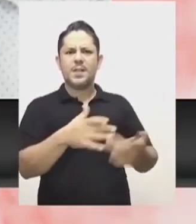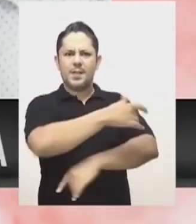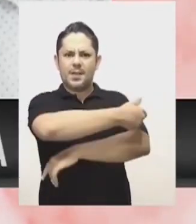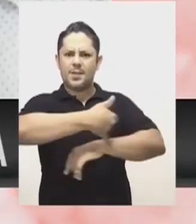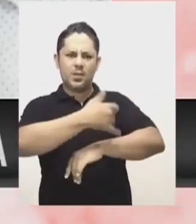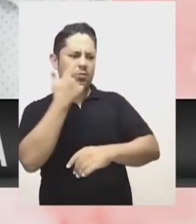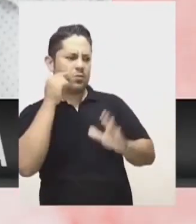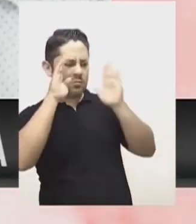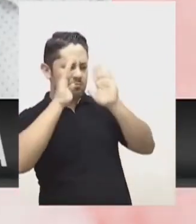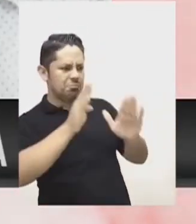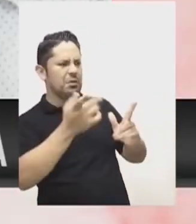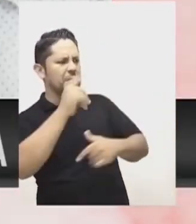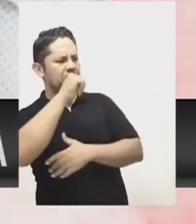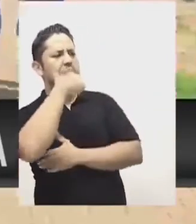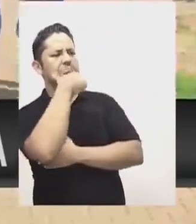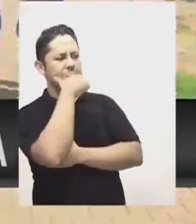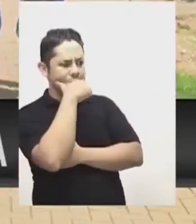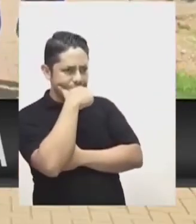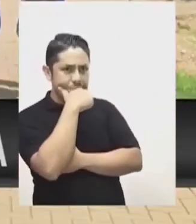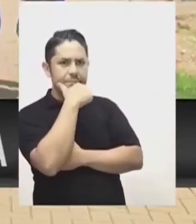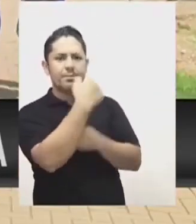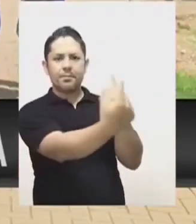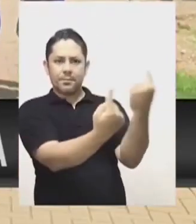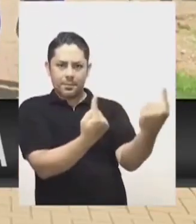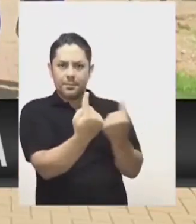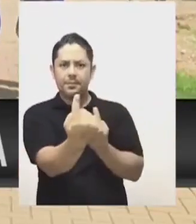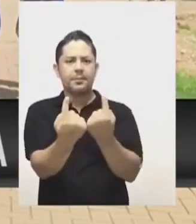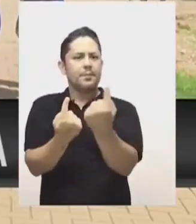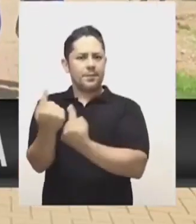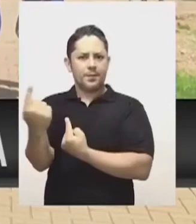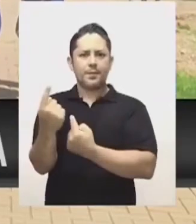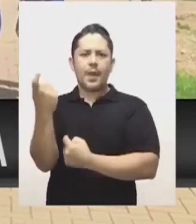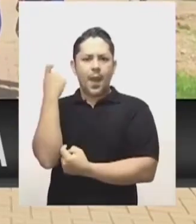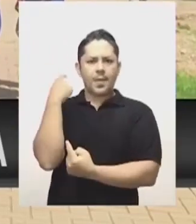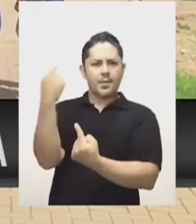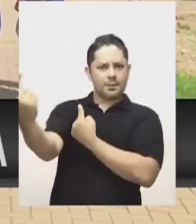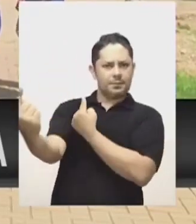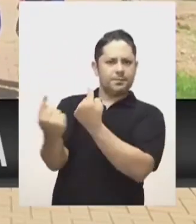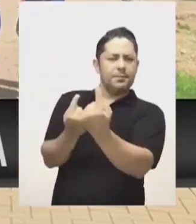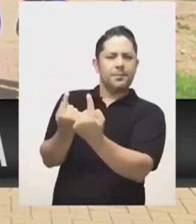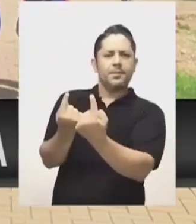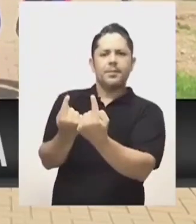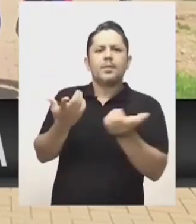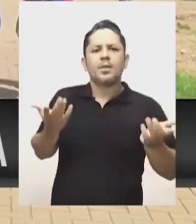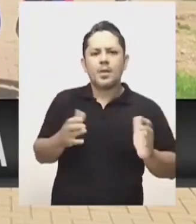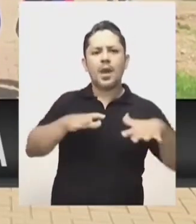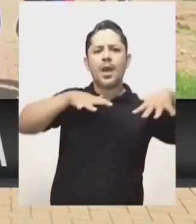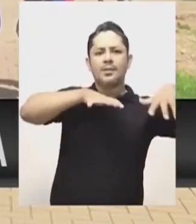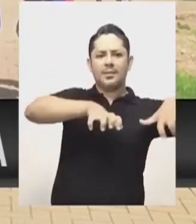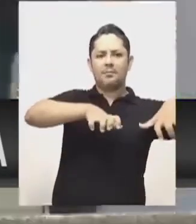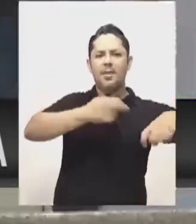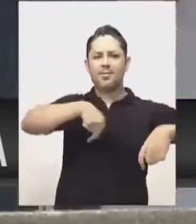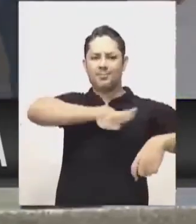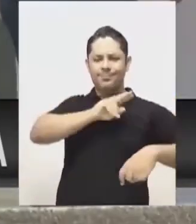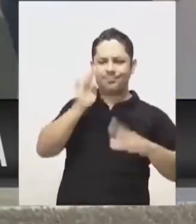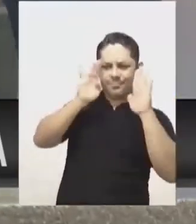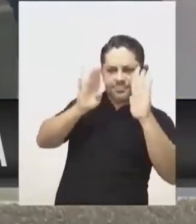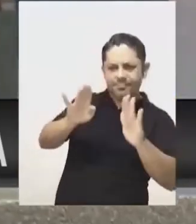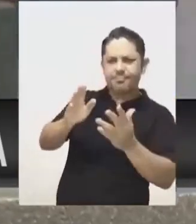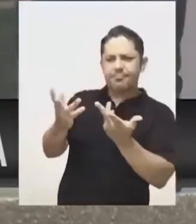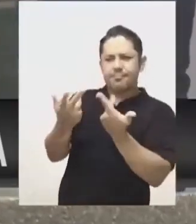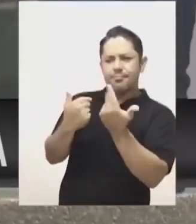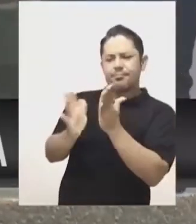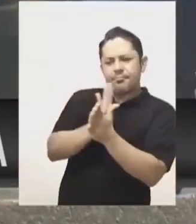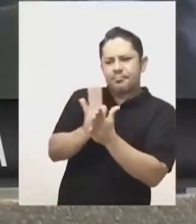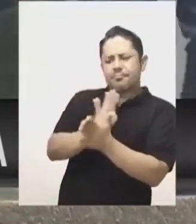Arquitectos, que fueron las personas que acudieron en el día de ayer a la Asamblea Departamental,